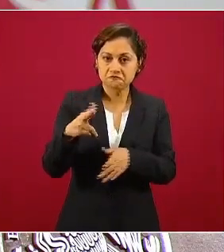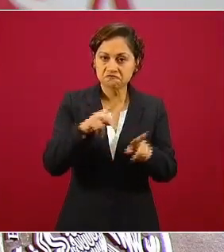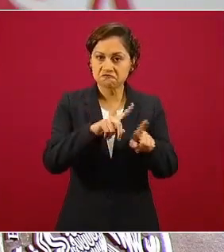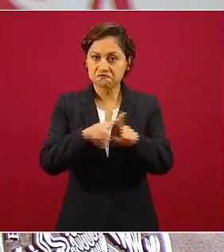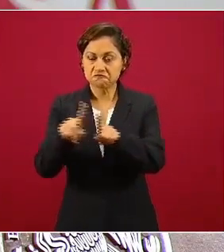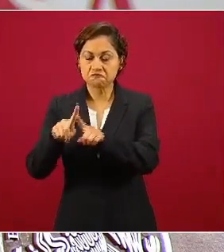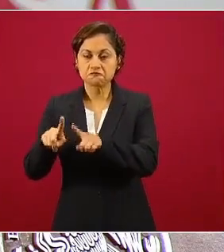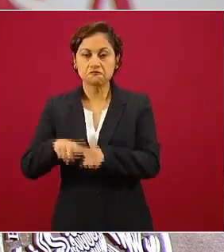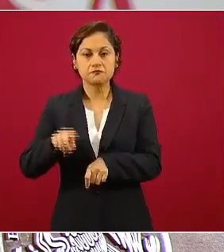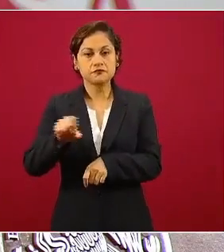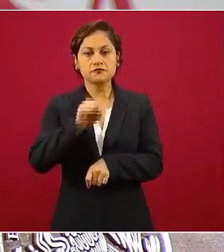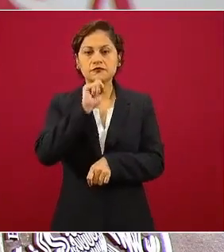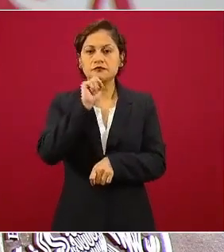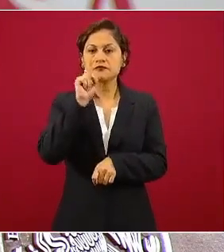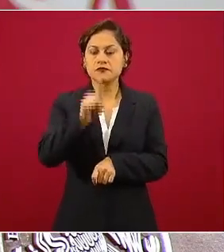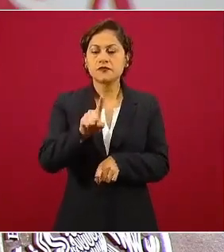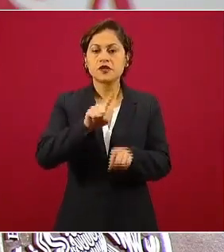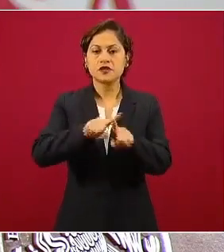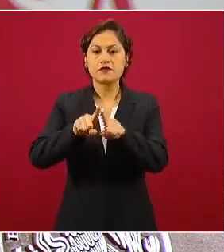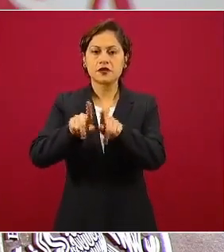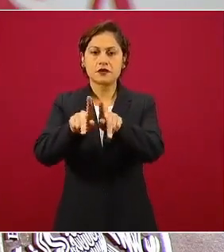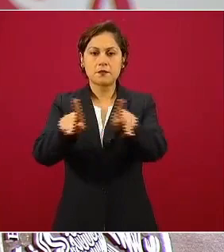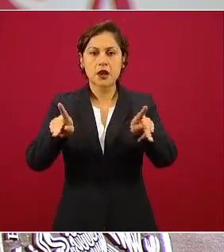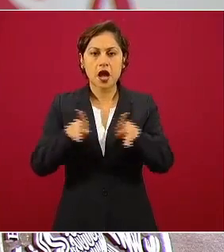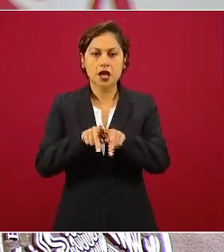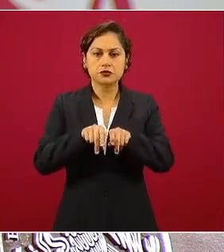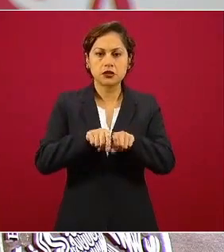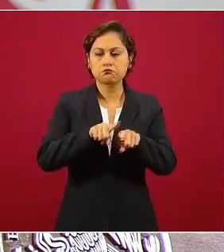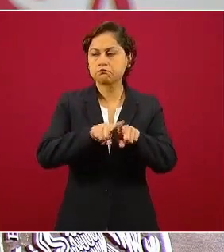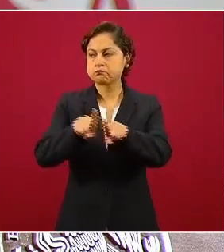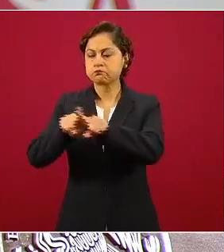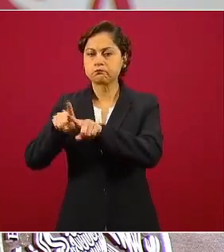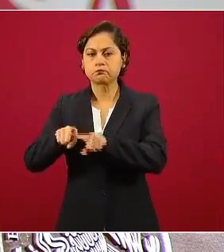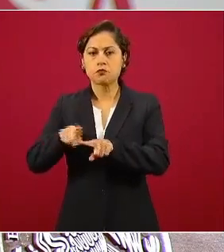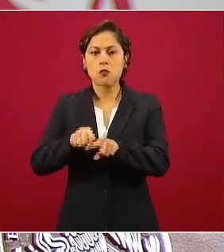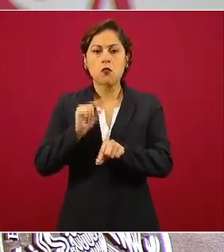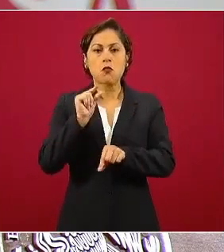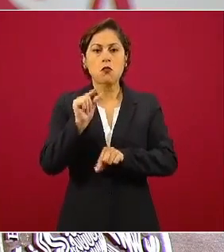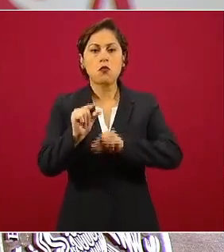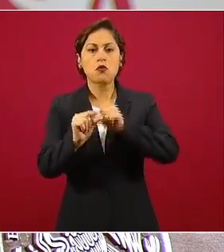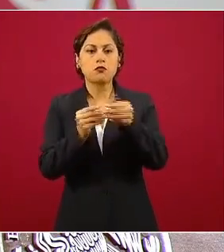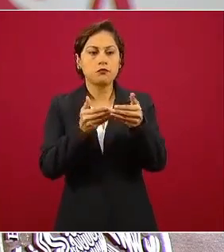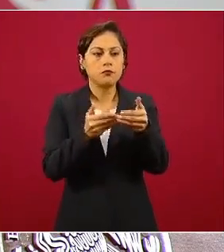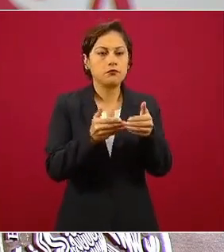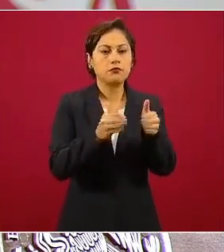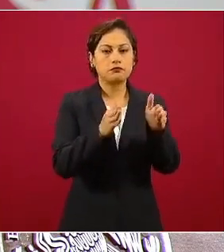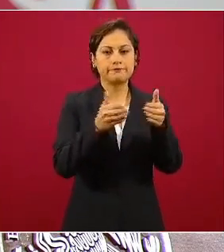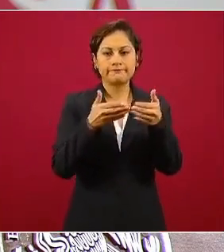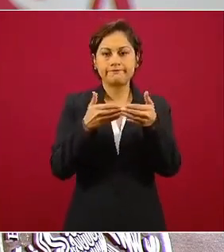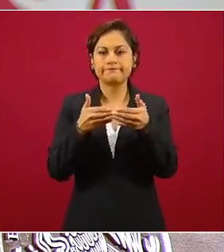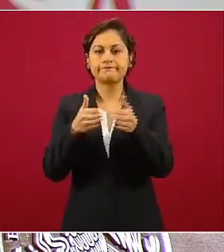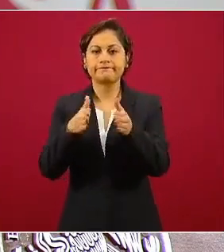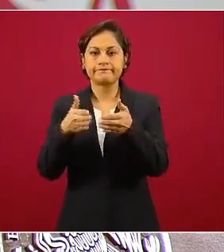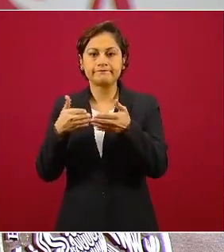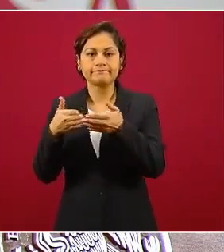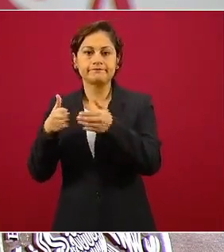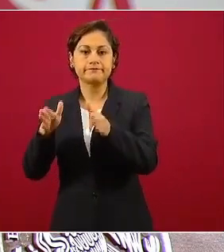los centros comerciales, ir abriendo poco a poco, con